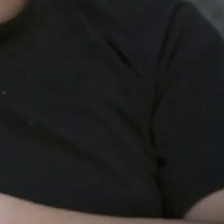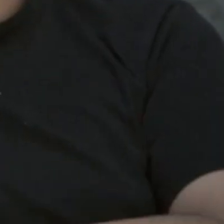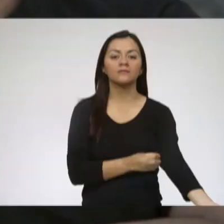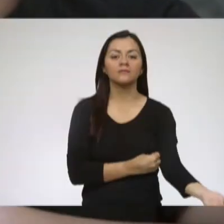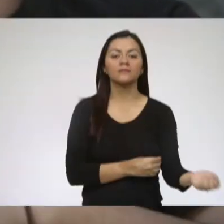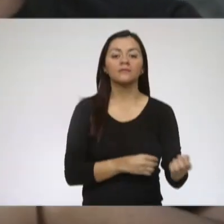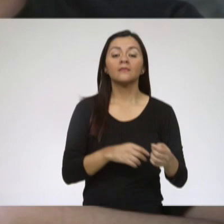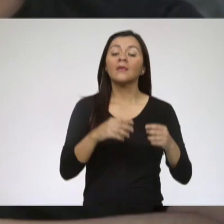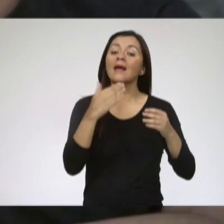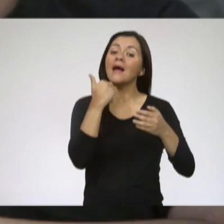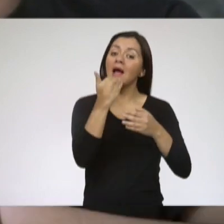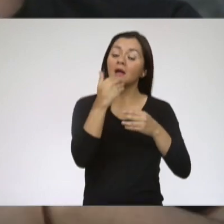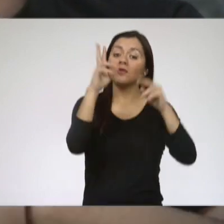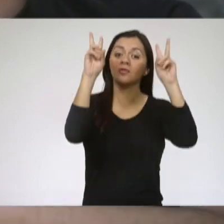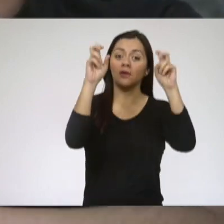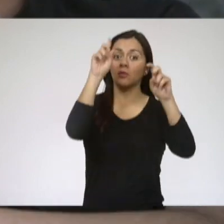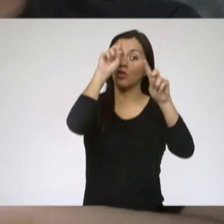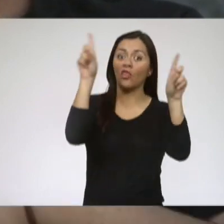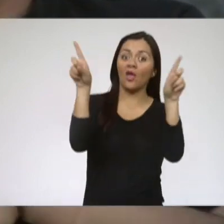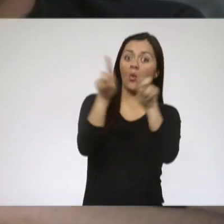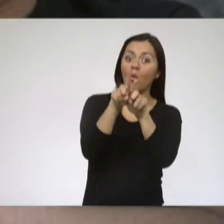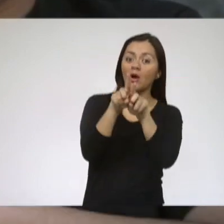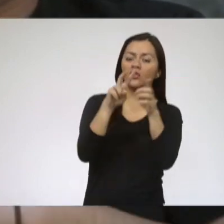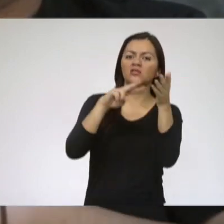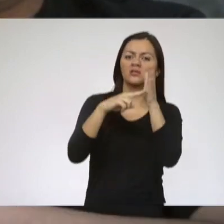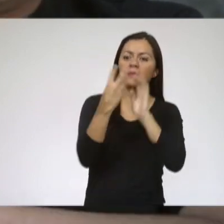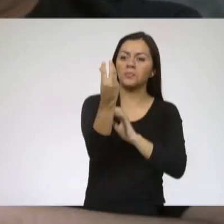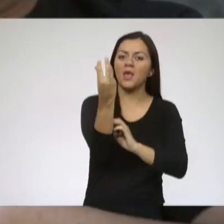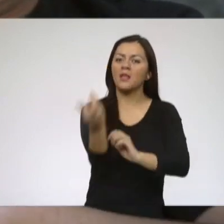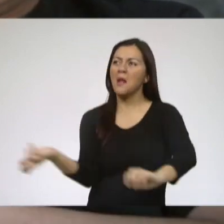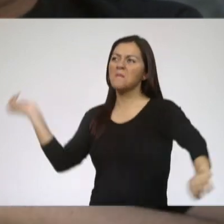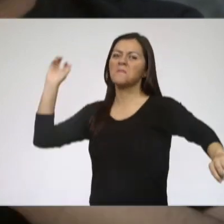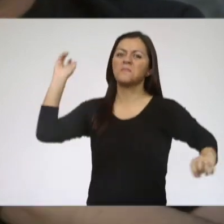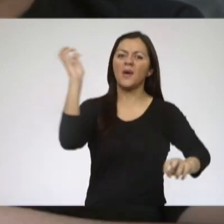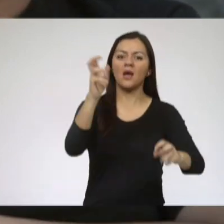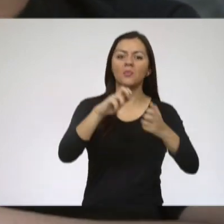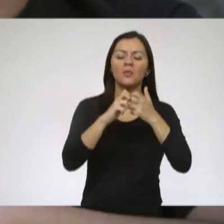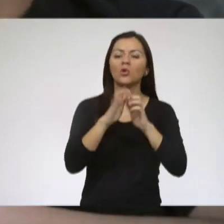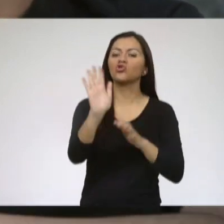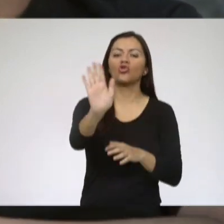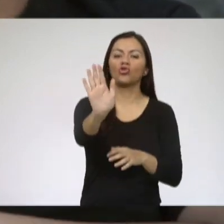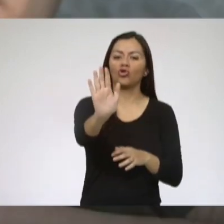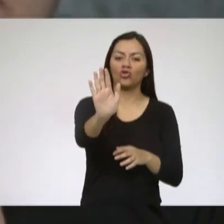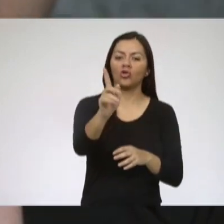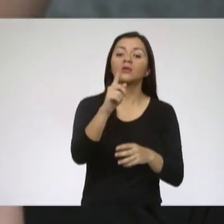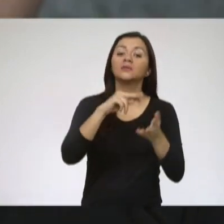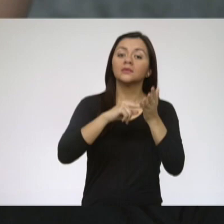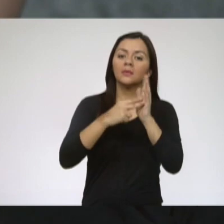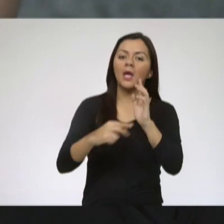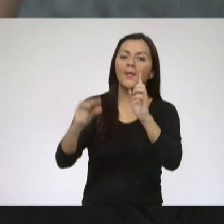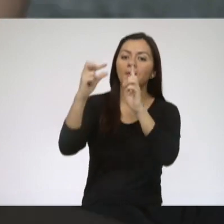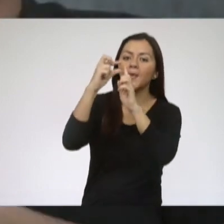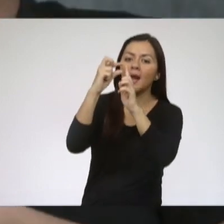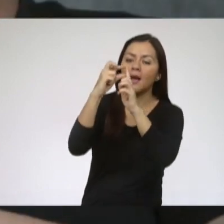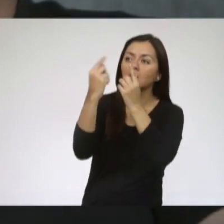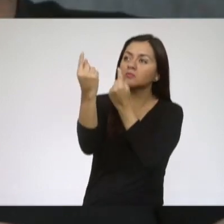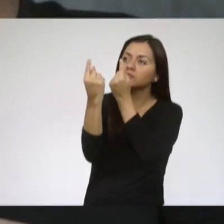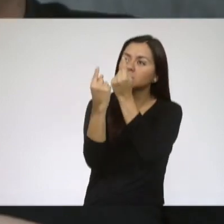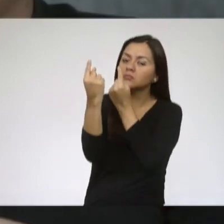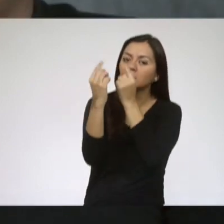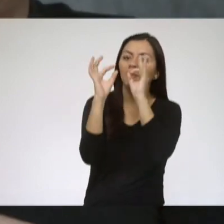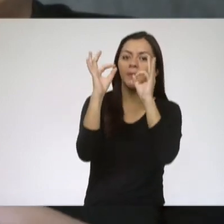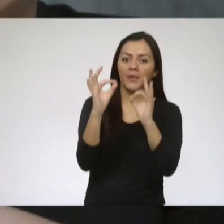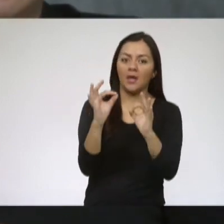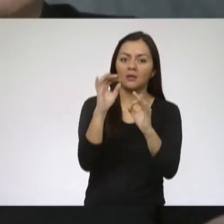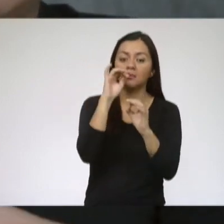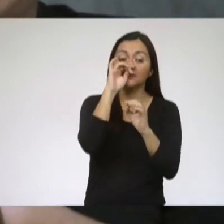Que no estés de acuerdo, el hecho no es arrojar una piedra, sino hacerte notar con palabras. El hecho de que te tomen en cuenta, te dan a saber que